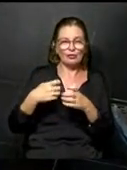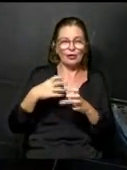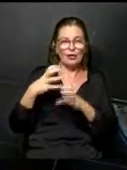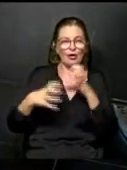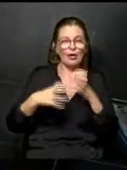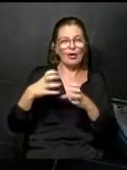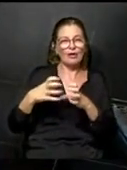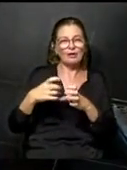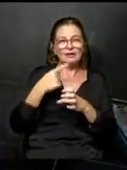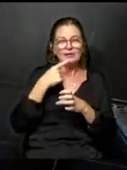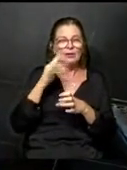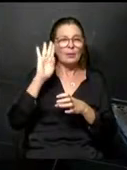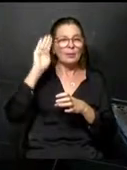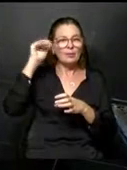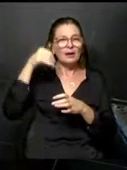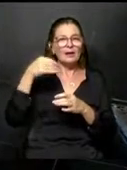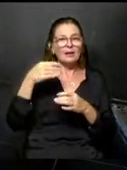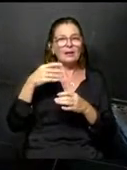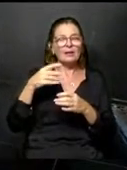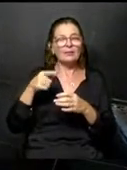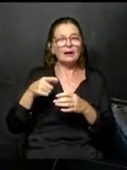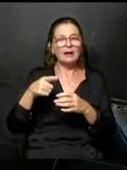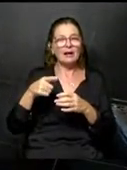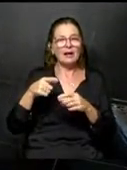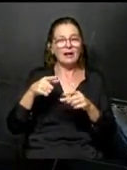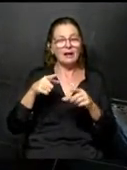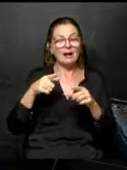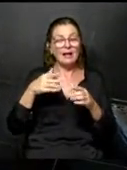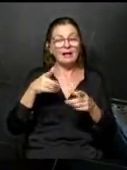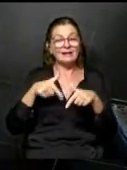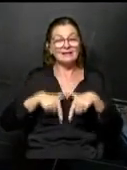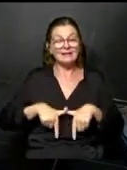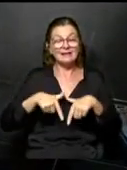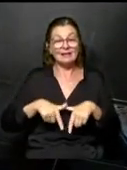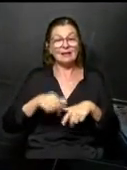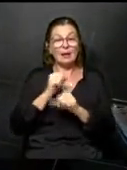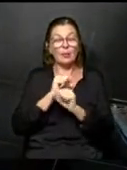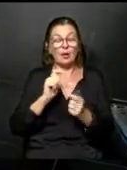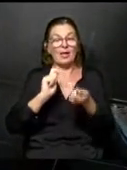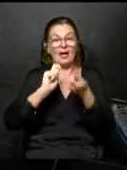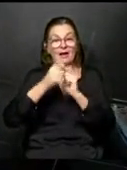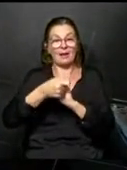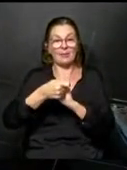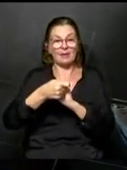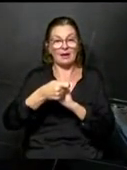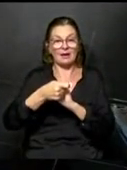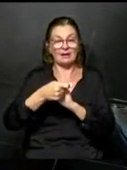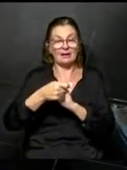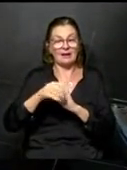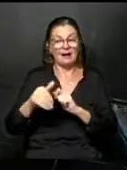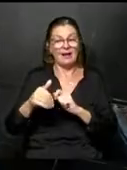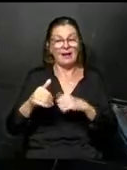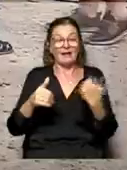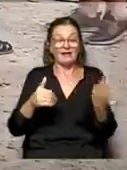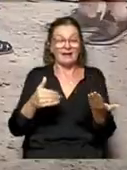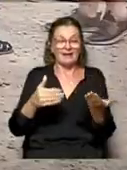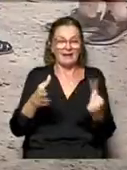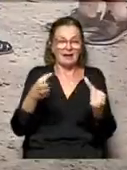Concertación Republicana para disputar la intendencia, pero puso en duda que pueda revertir el peso de la izquierda en la capital del